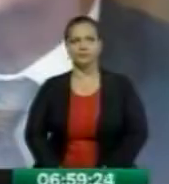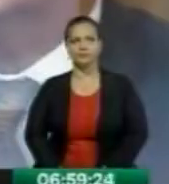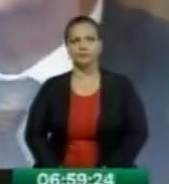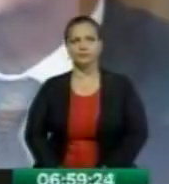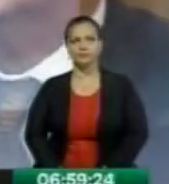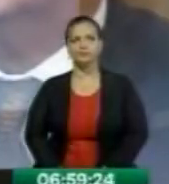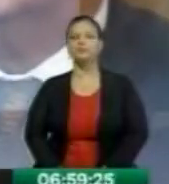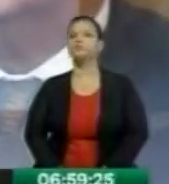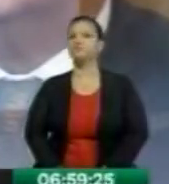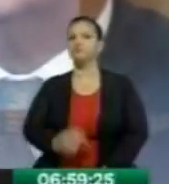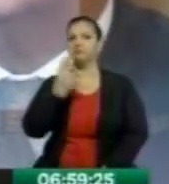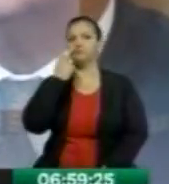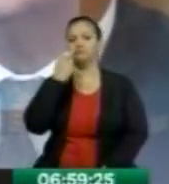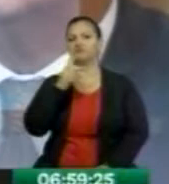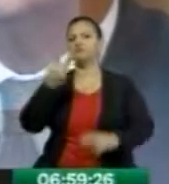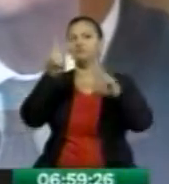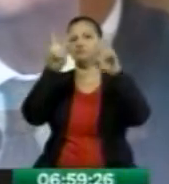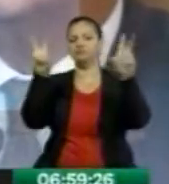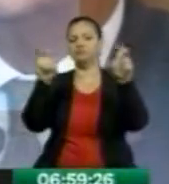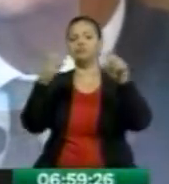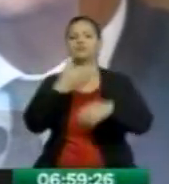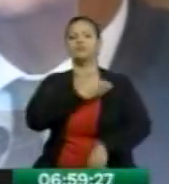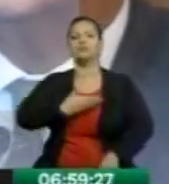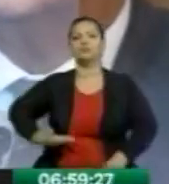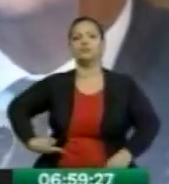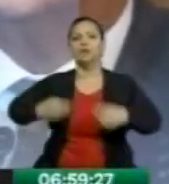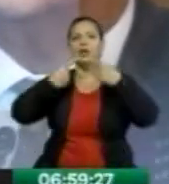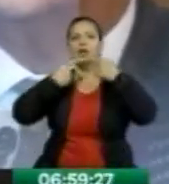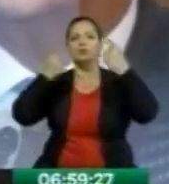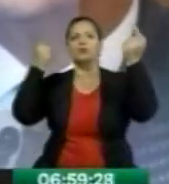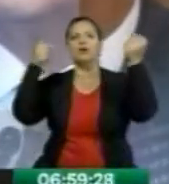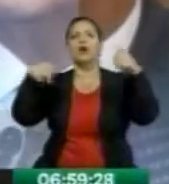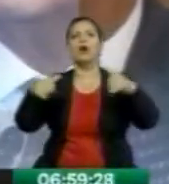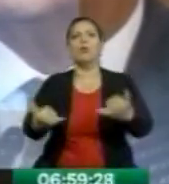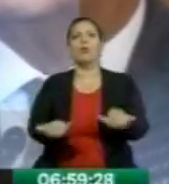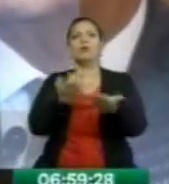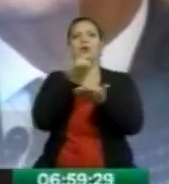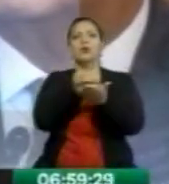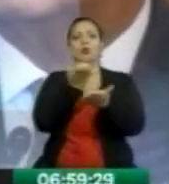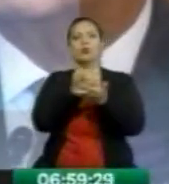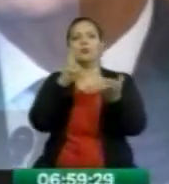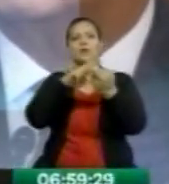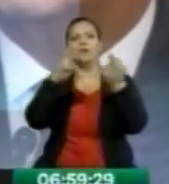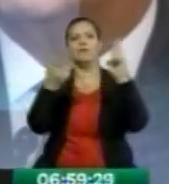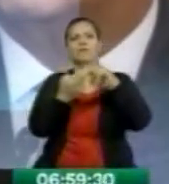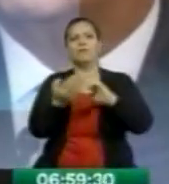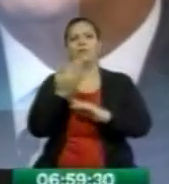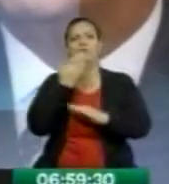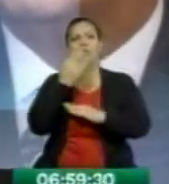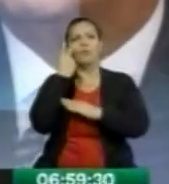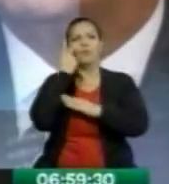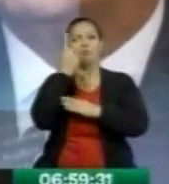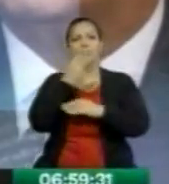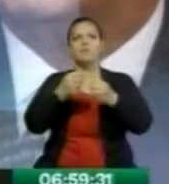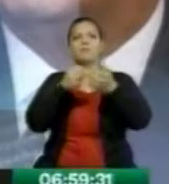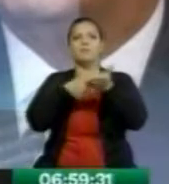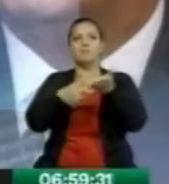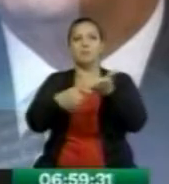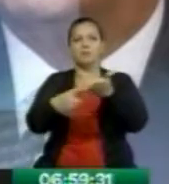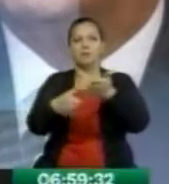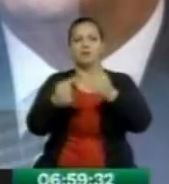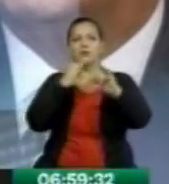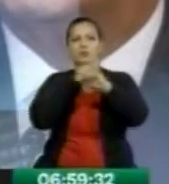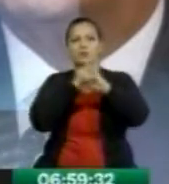medidas económicas anunciadas por el presidente lenin moreno se reducirán 20 instituciones entre ministerios